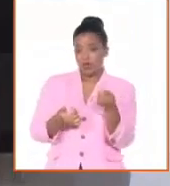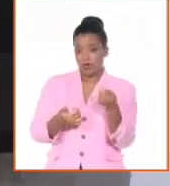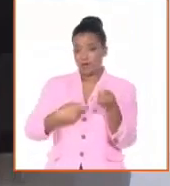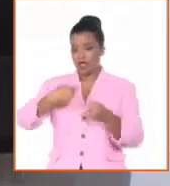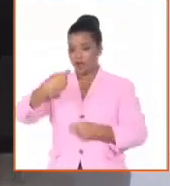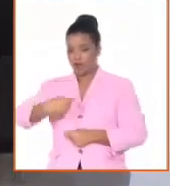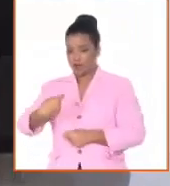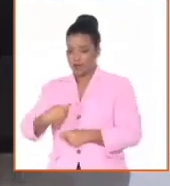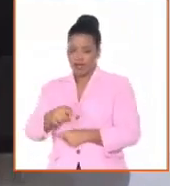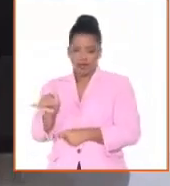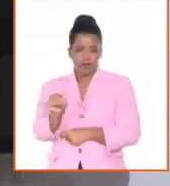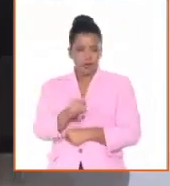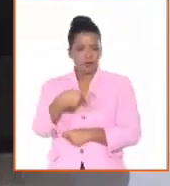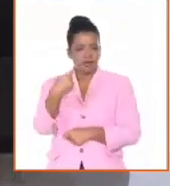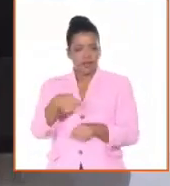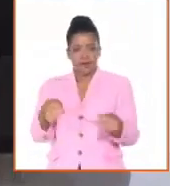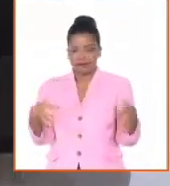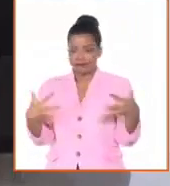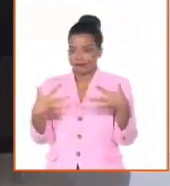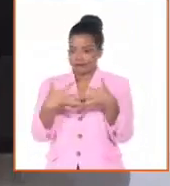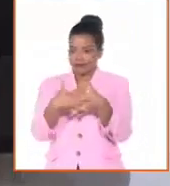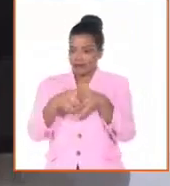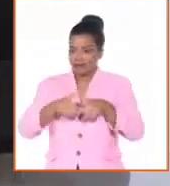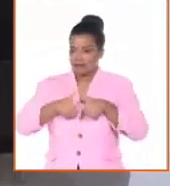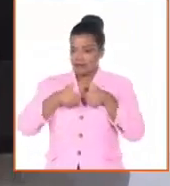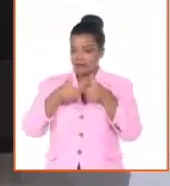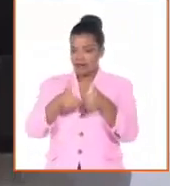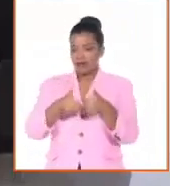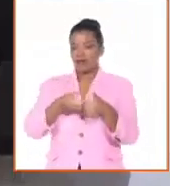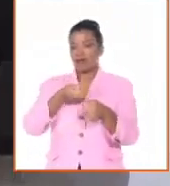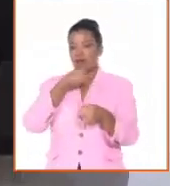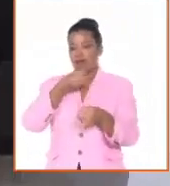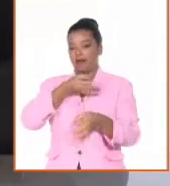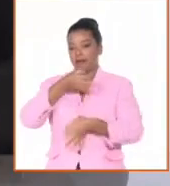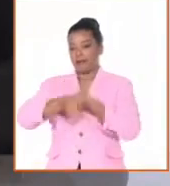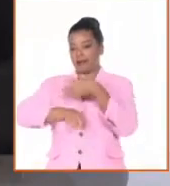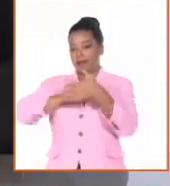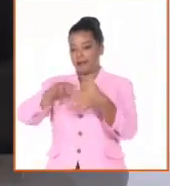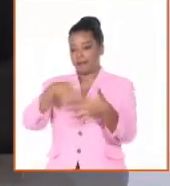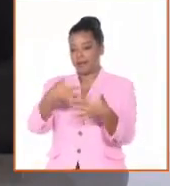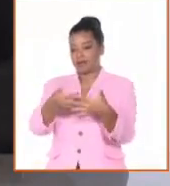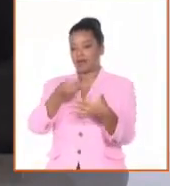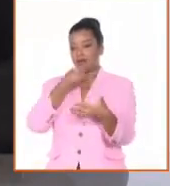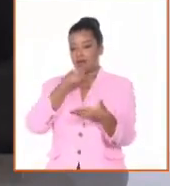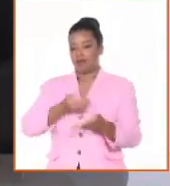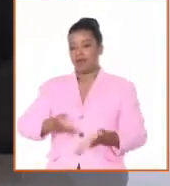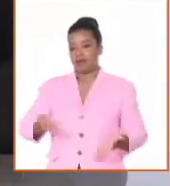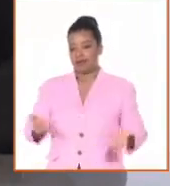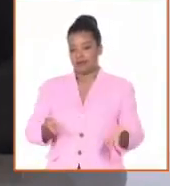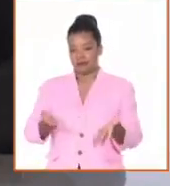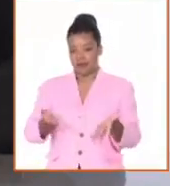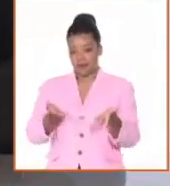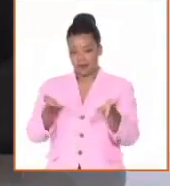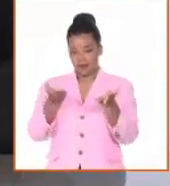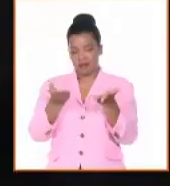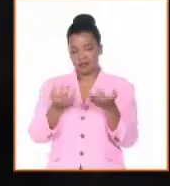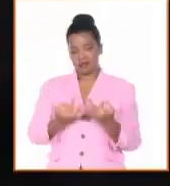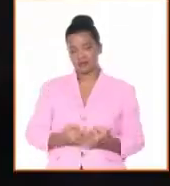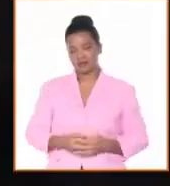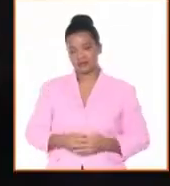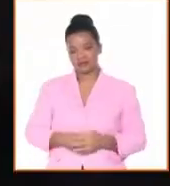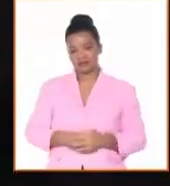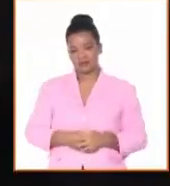parte jurídicas tienen que ir de la mano para permitir ese avance de esos actores en la sociedad